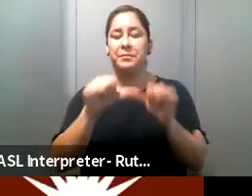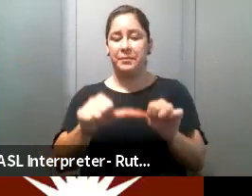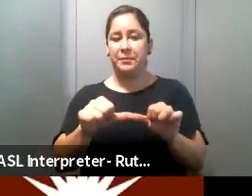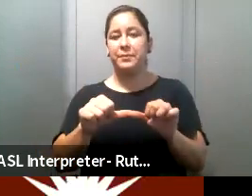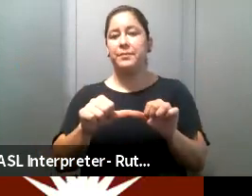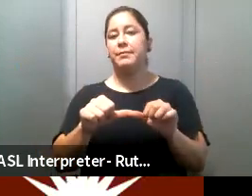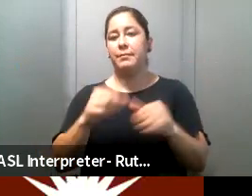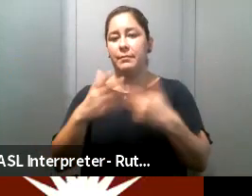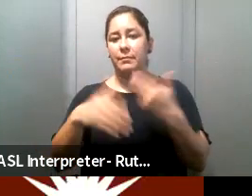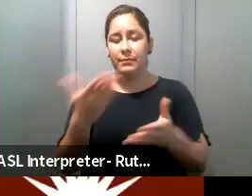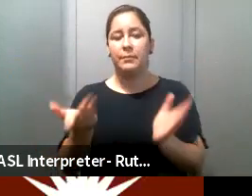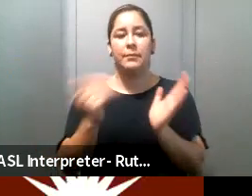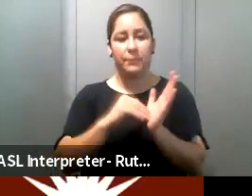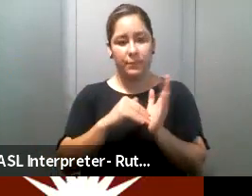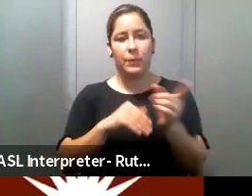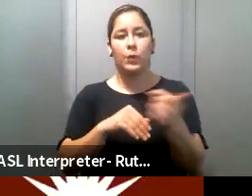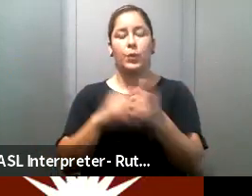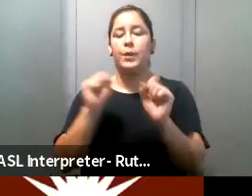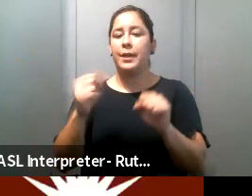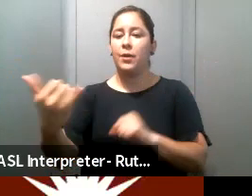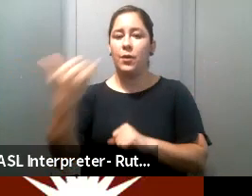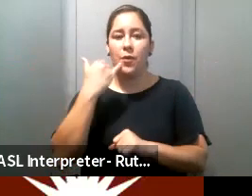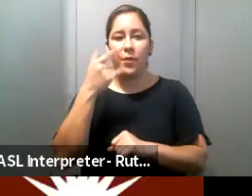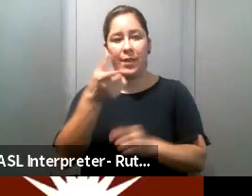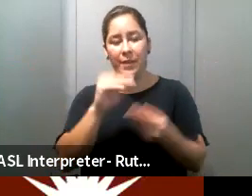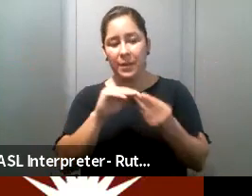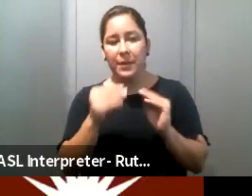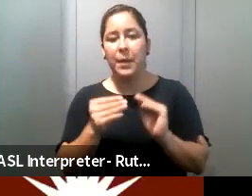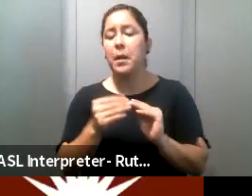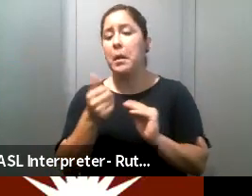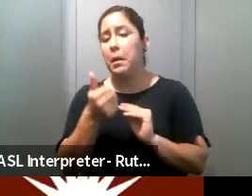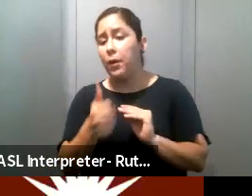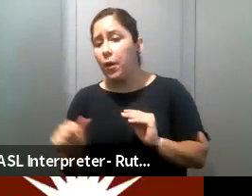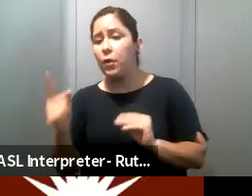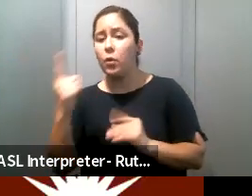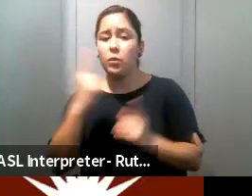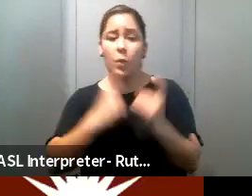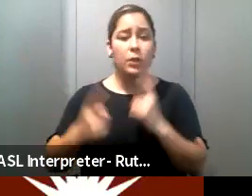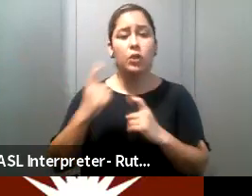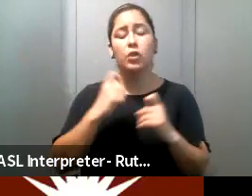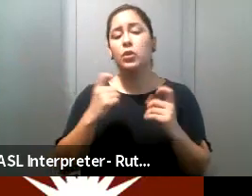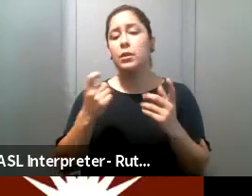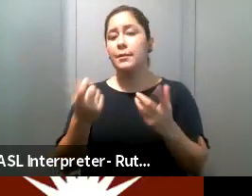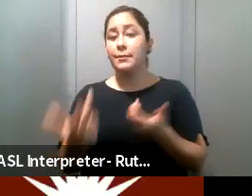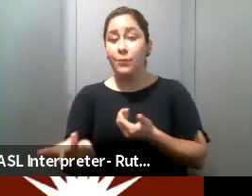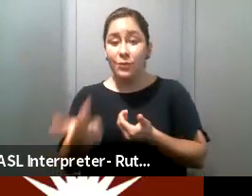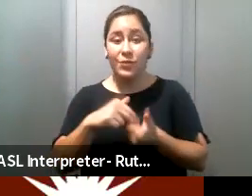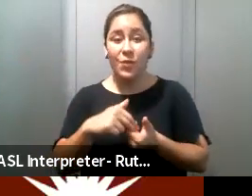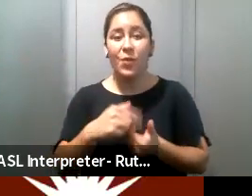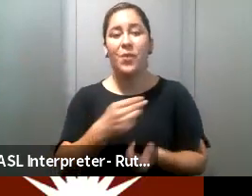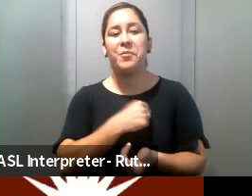información. Simplemente aquí pueden llamar a nuestra línea de ayuda por cualquier pregunta, háganse miembros,